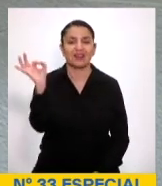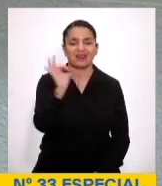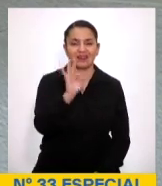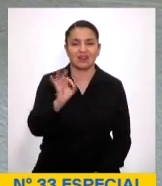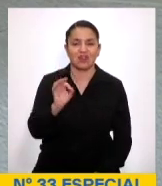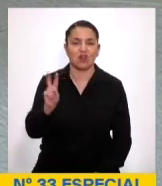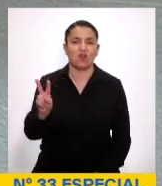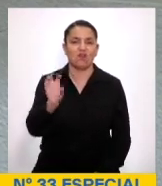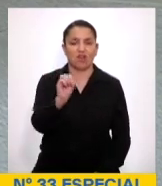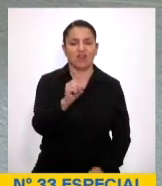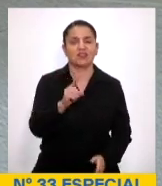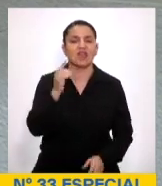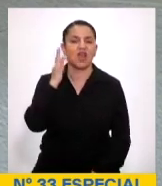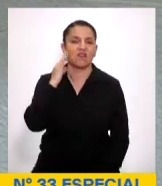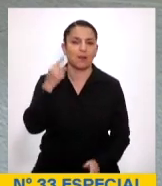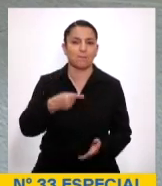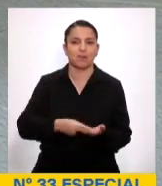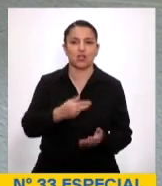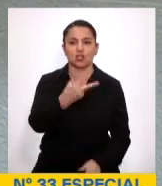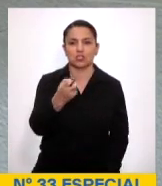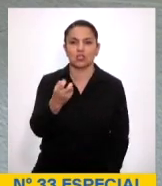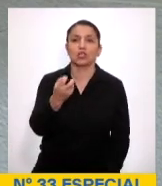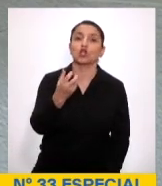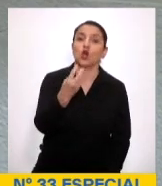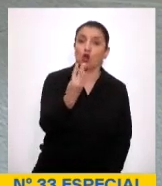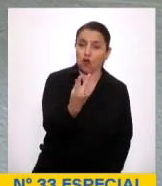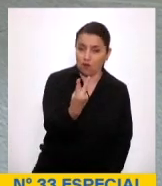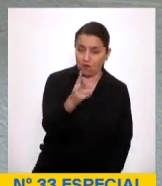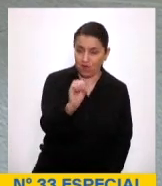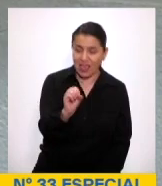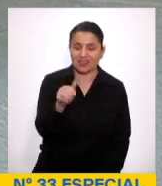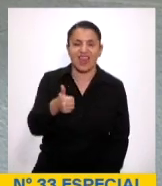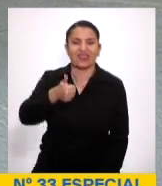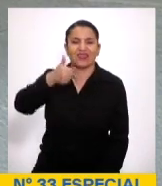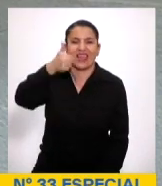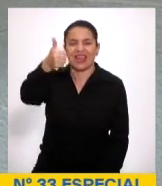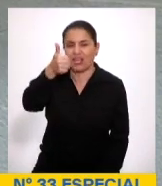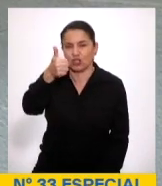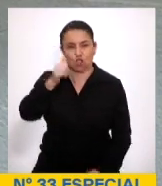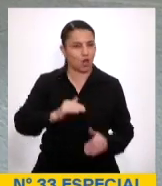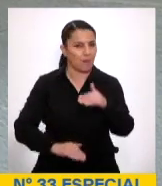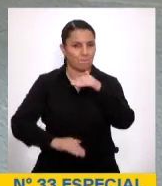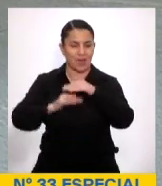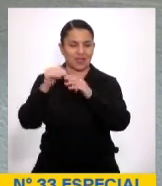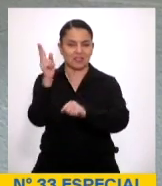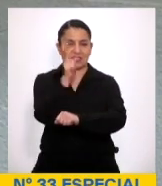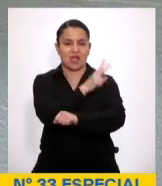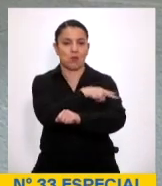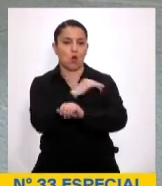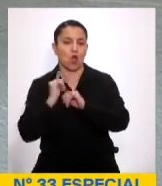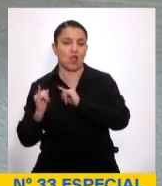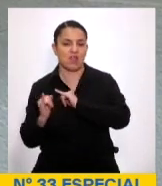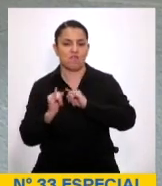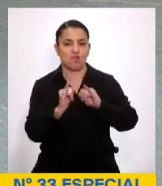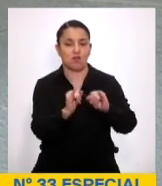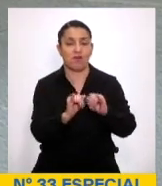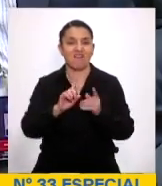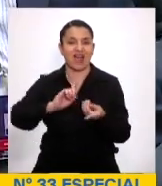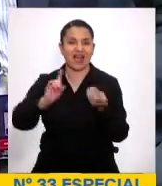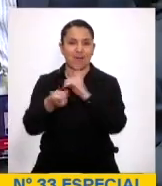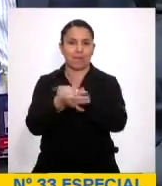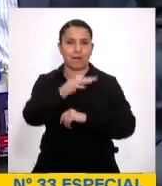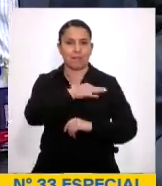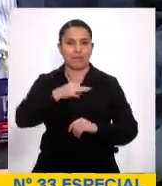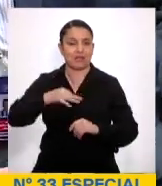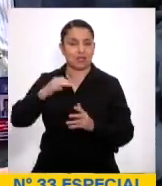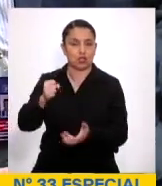1820 se daba cuenta un oficio en que el director supremo comunicar al senado su resolución de remover al ministro de hacienda y